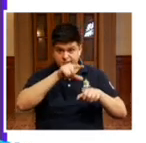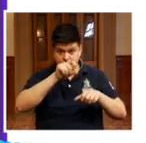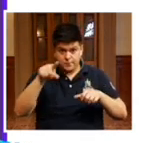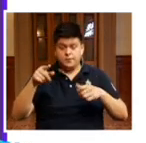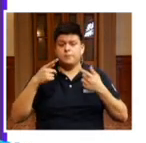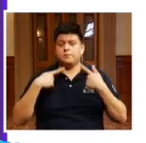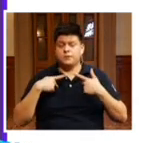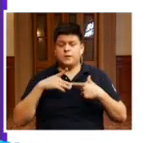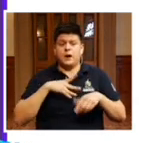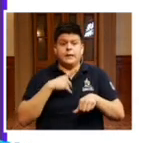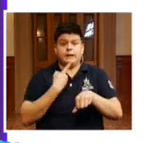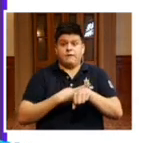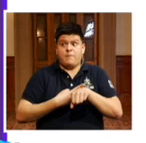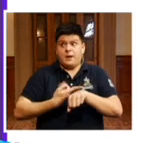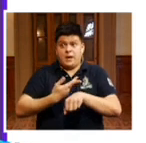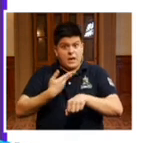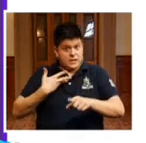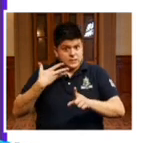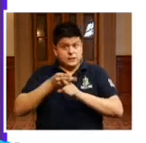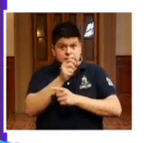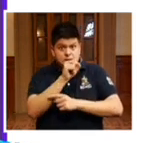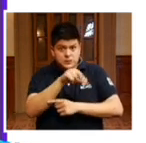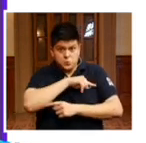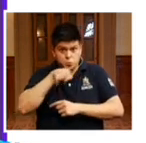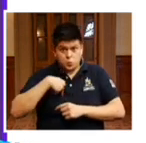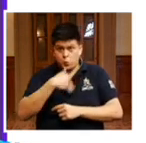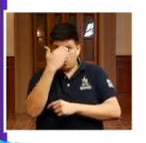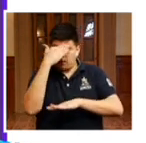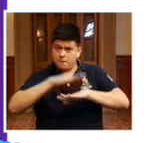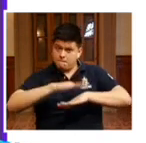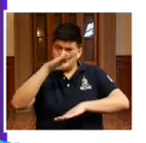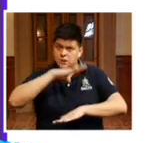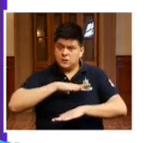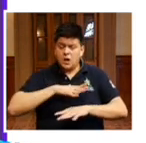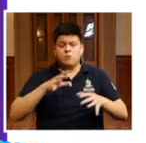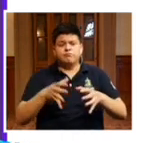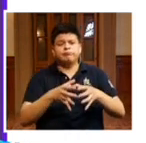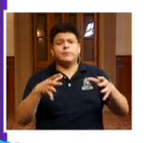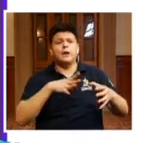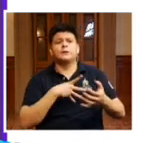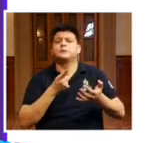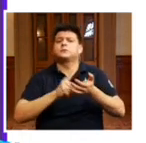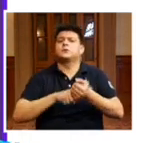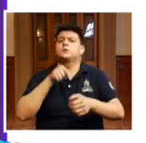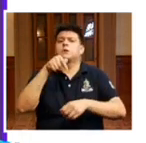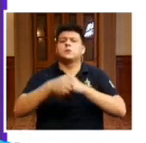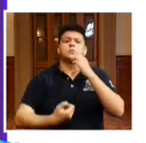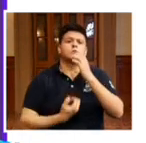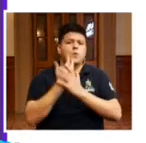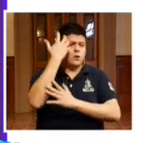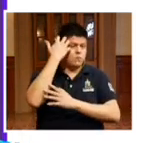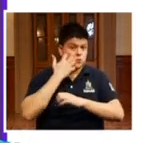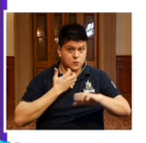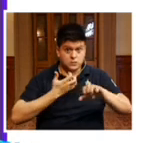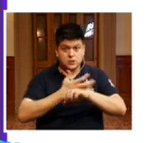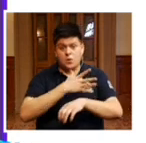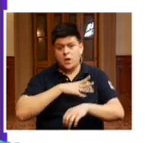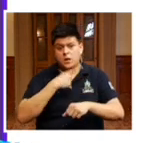pacientes con comorbilidades, las que ya conocemos que son las principales que están asociadas en el estado de Nuevo León, que es